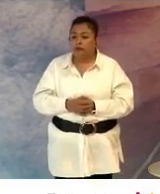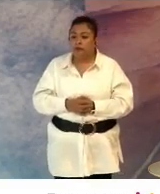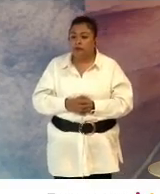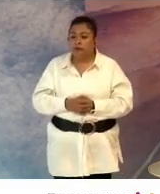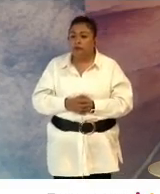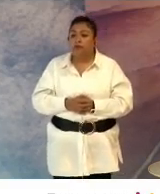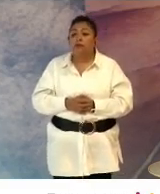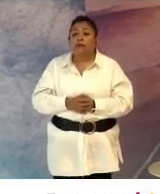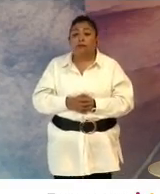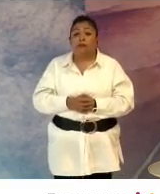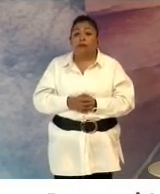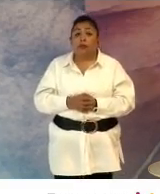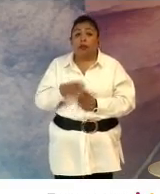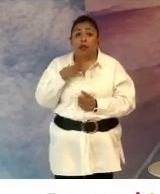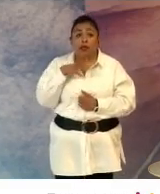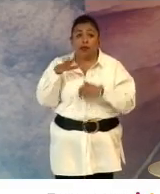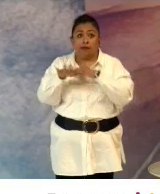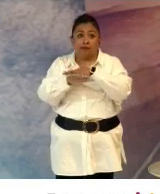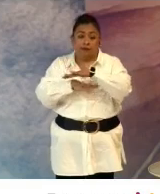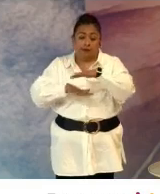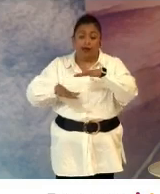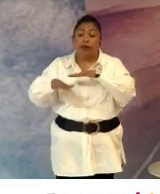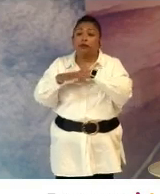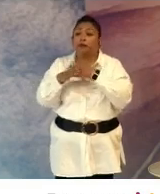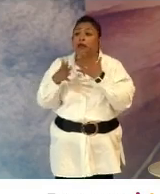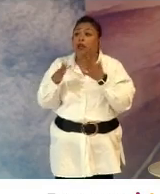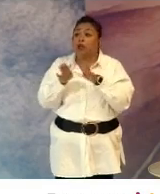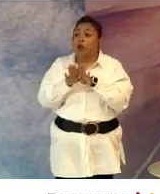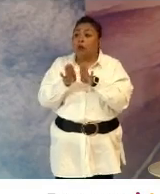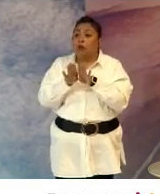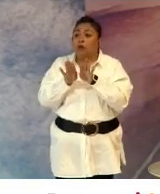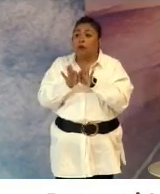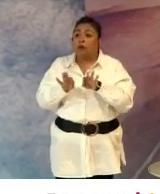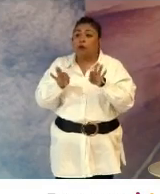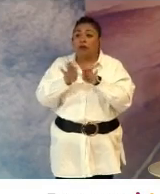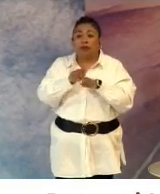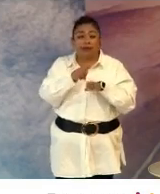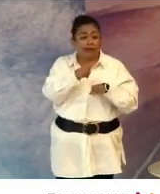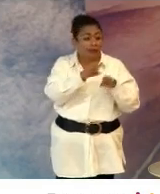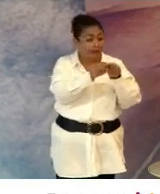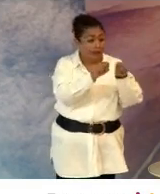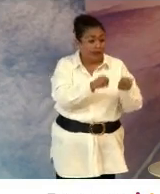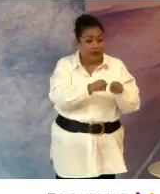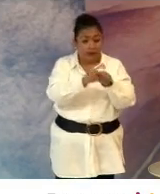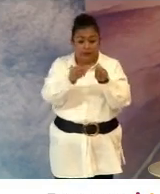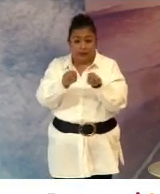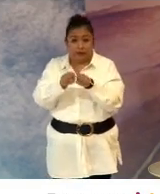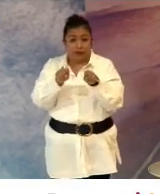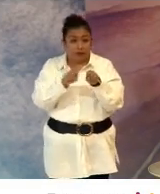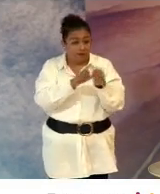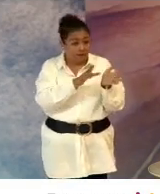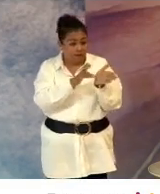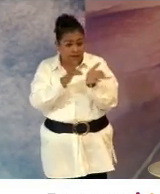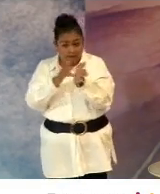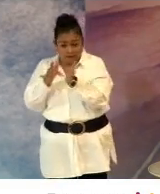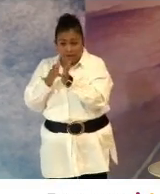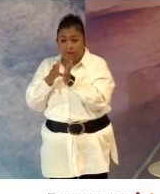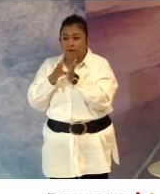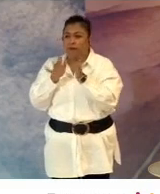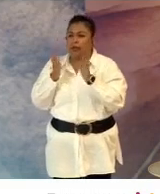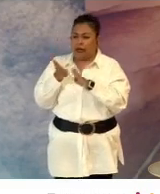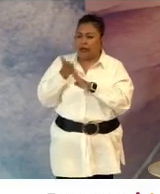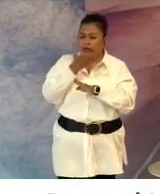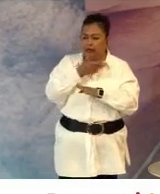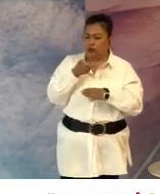está en la base de la influencia de los otros sistemas, y ya hablé de